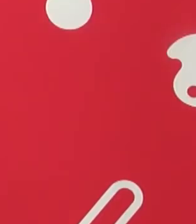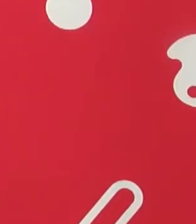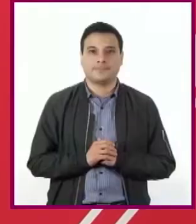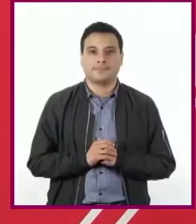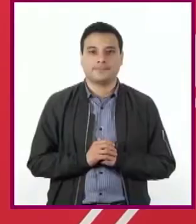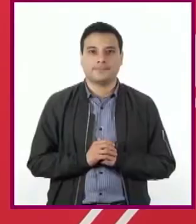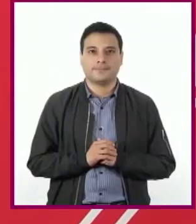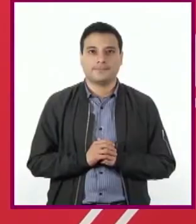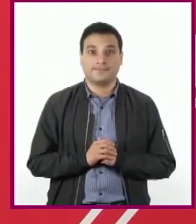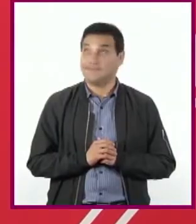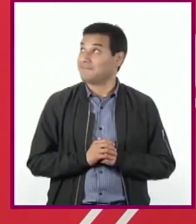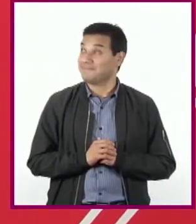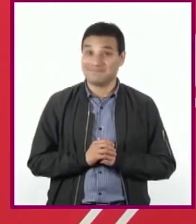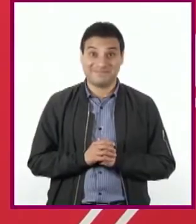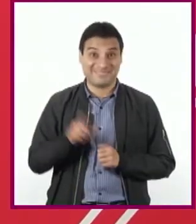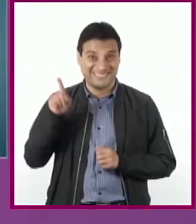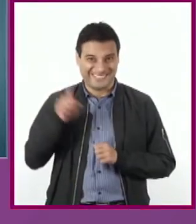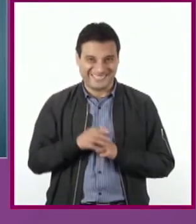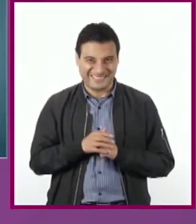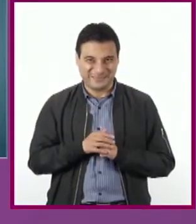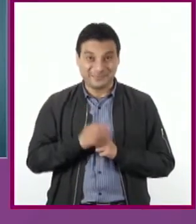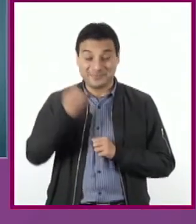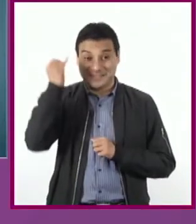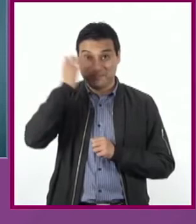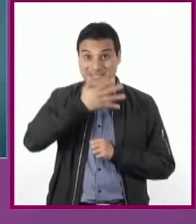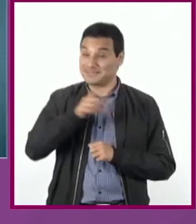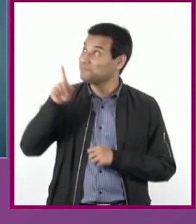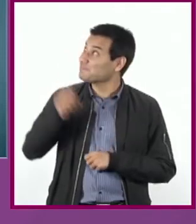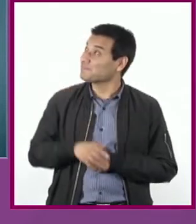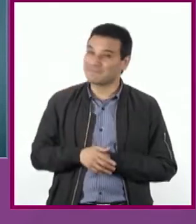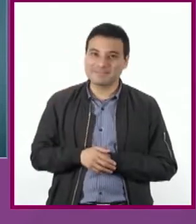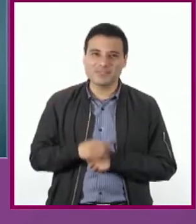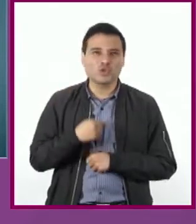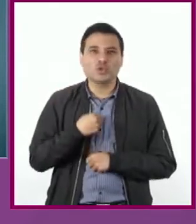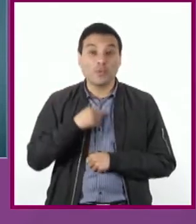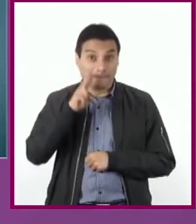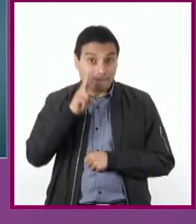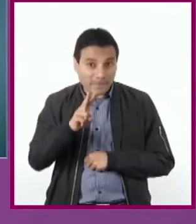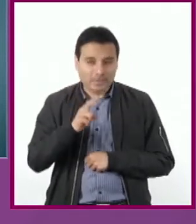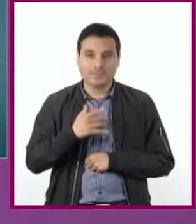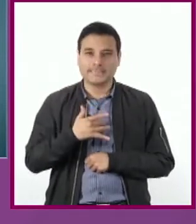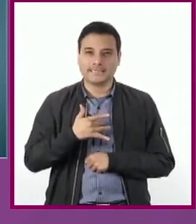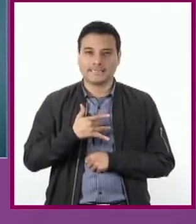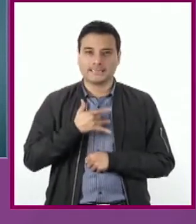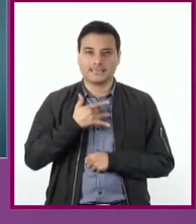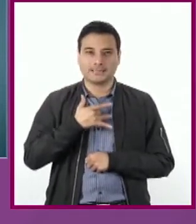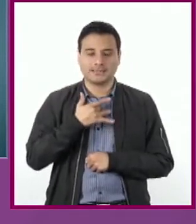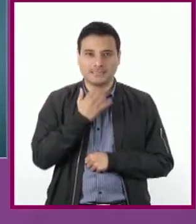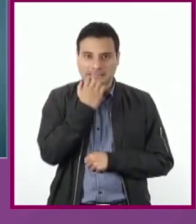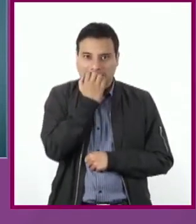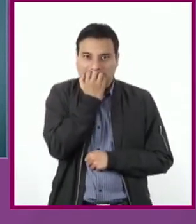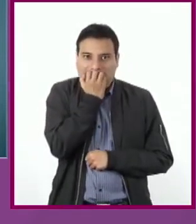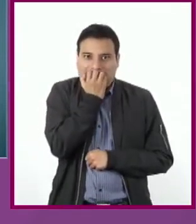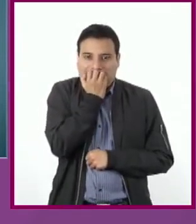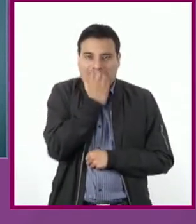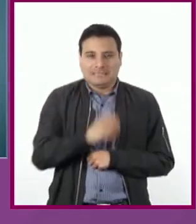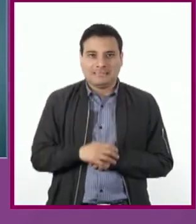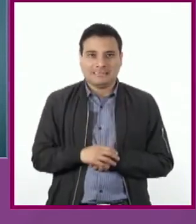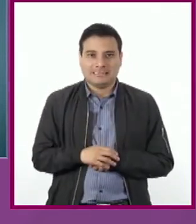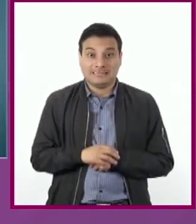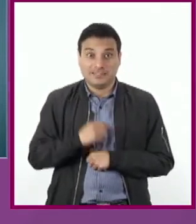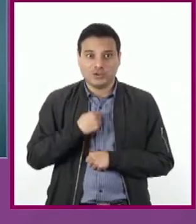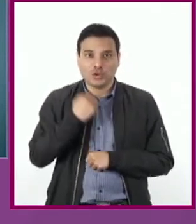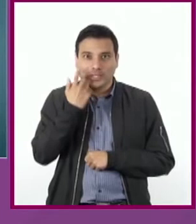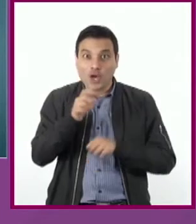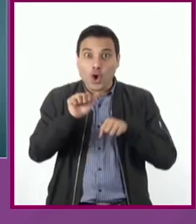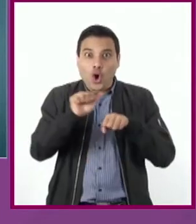La fotografía de El cerebro flotando la veo y me hace sentir angustia, ganas de meterme al